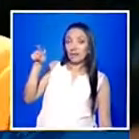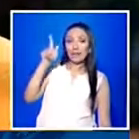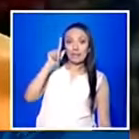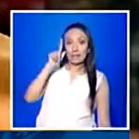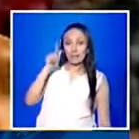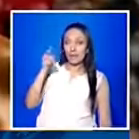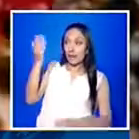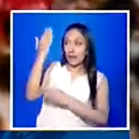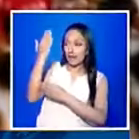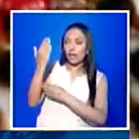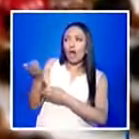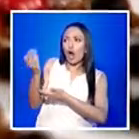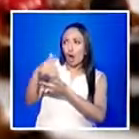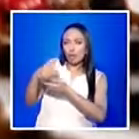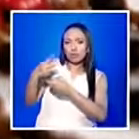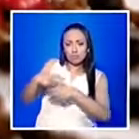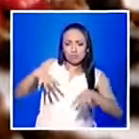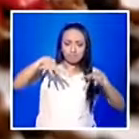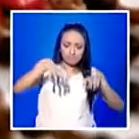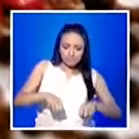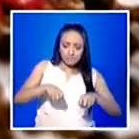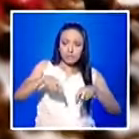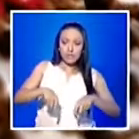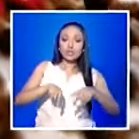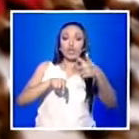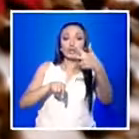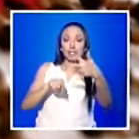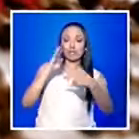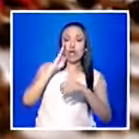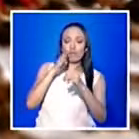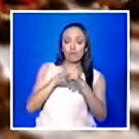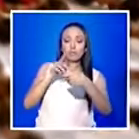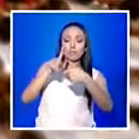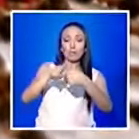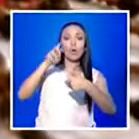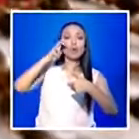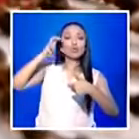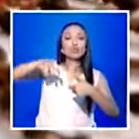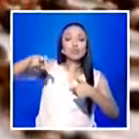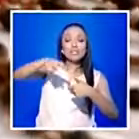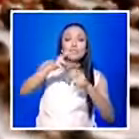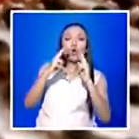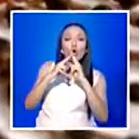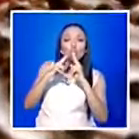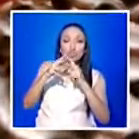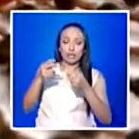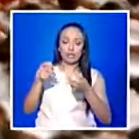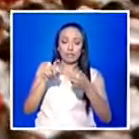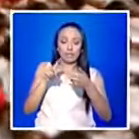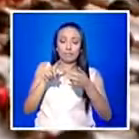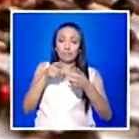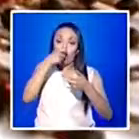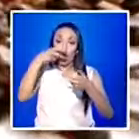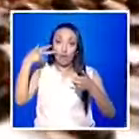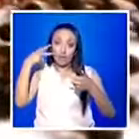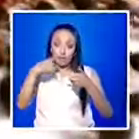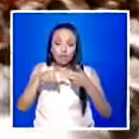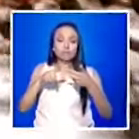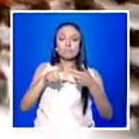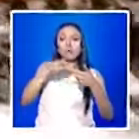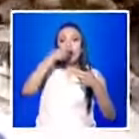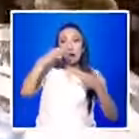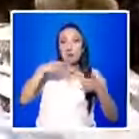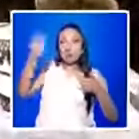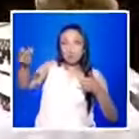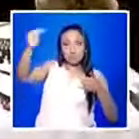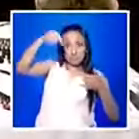volver a retomar este espacio que tiene 3 objetivos. 1, la promoción turística, cultural y gastronómica. 2, traer un poco de la región amazónica y la región